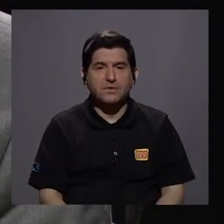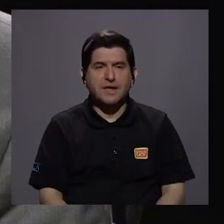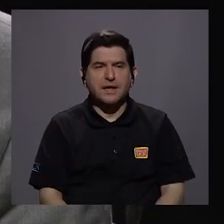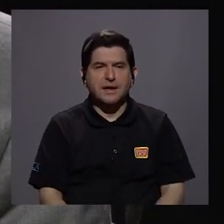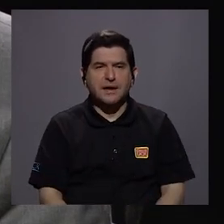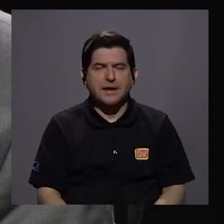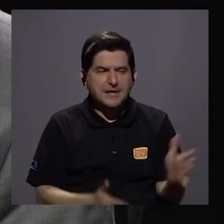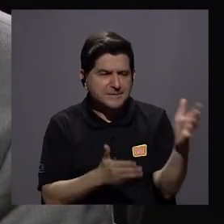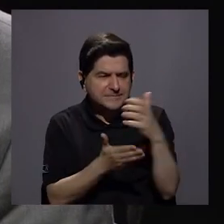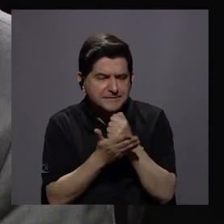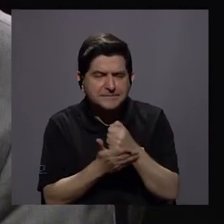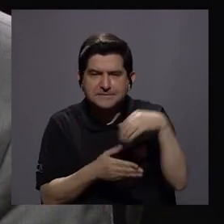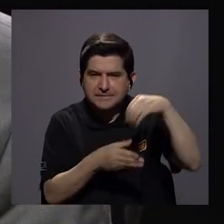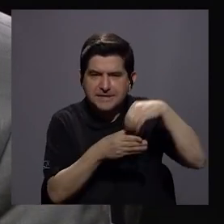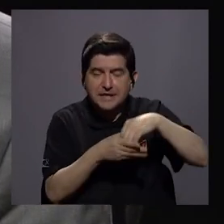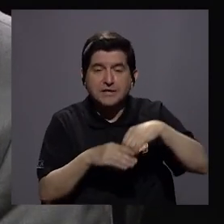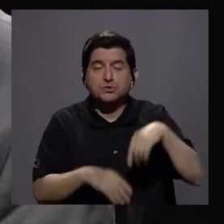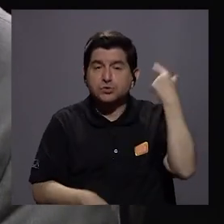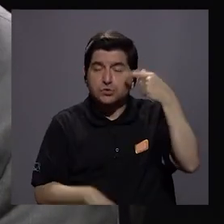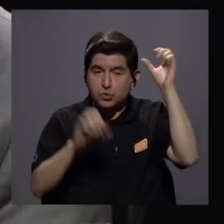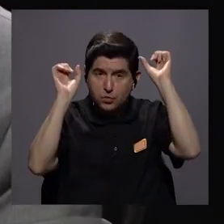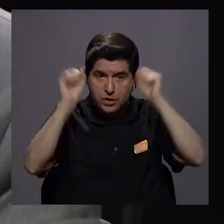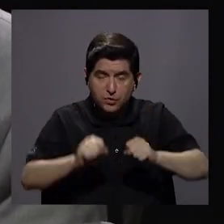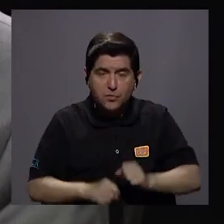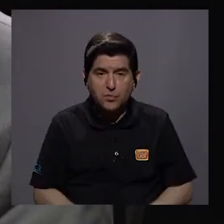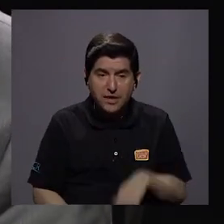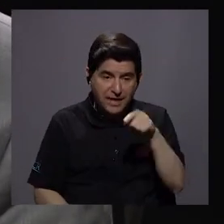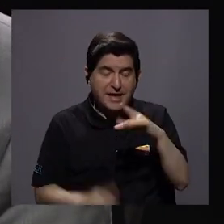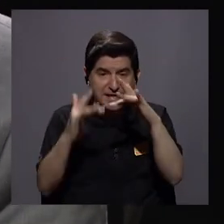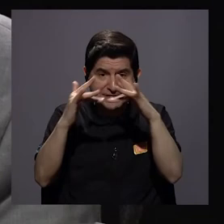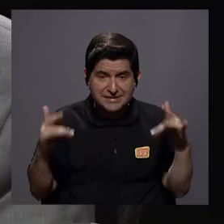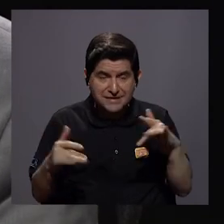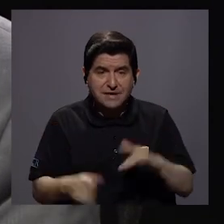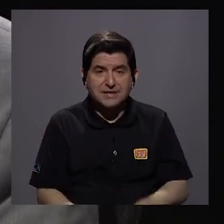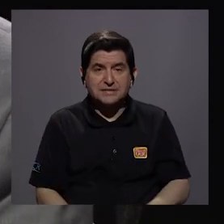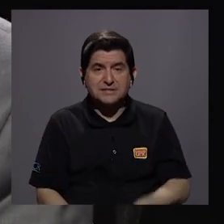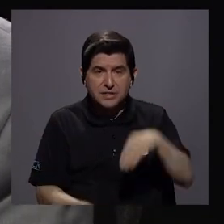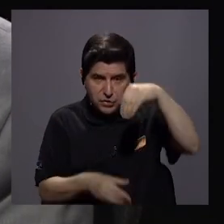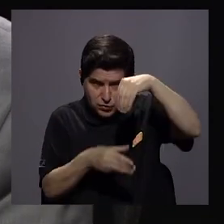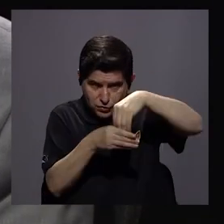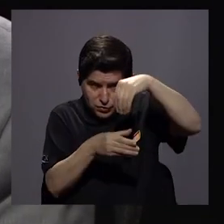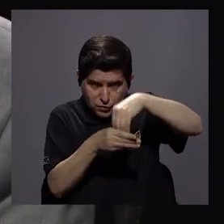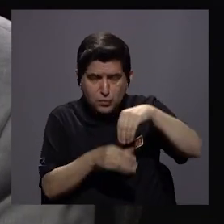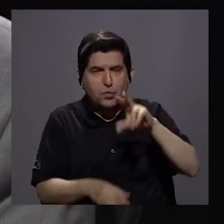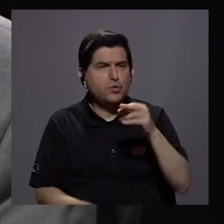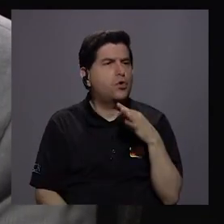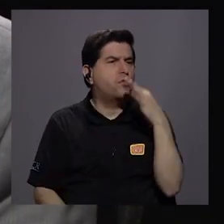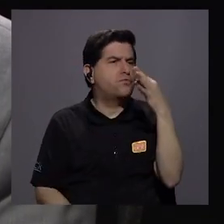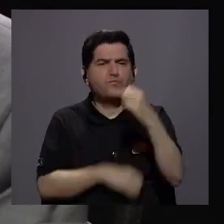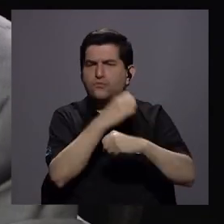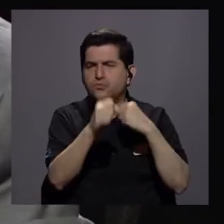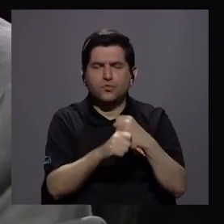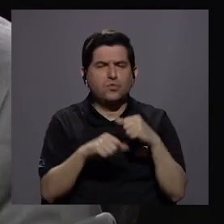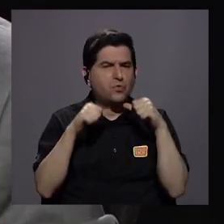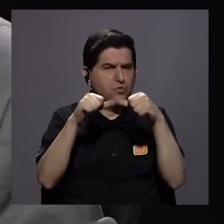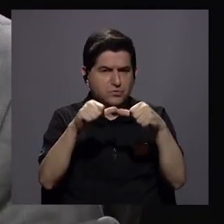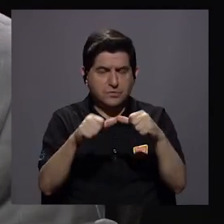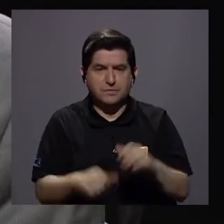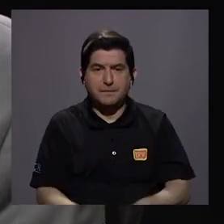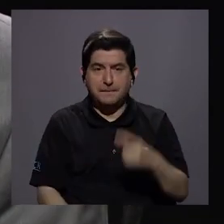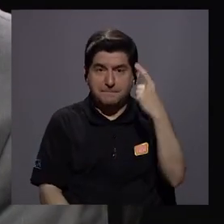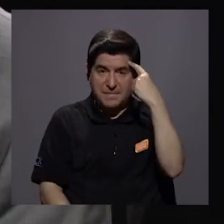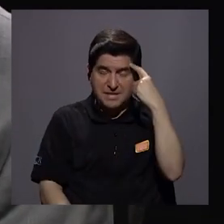la mayor cantidad de ingresos para que el gobierno pueda ir llenando ese hueco, no por el próximo año ni para el siguiente, sino